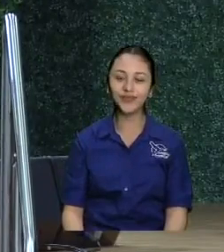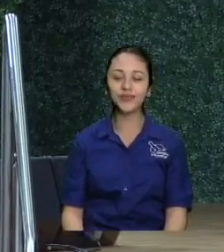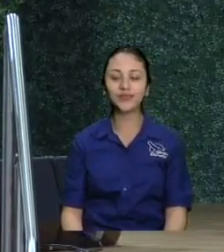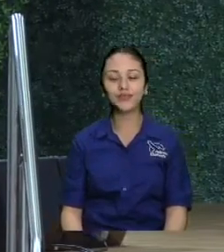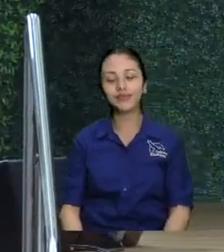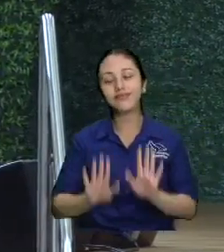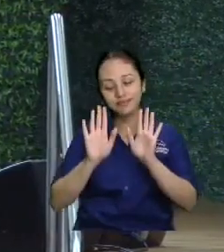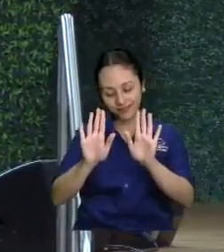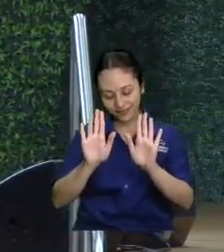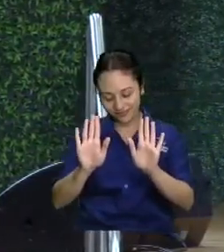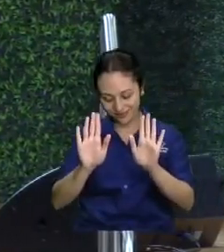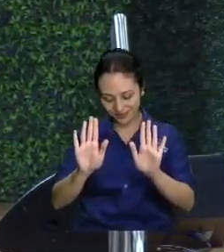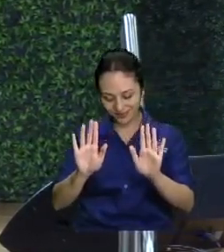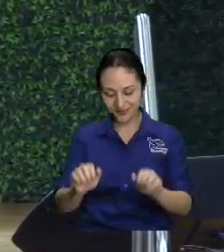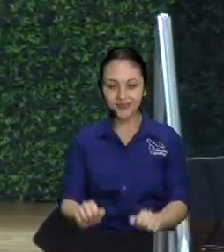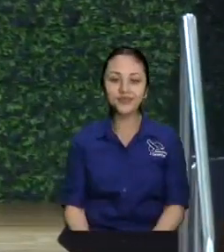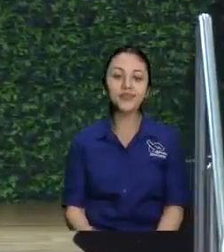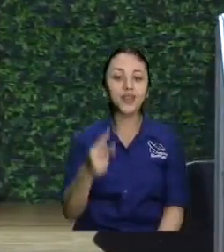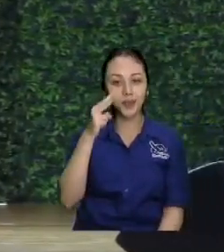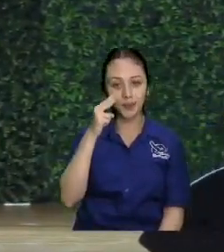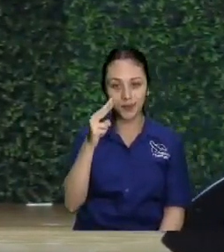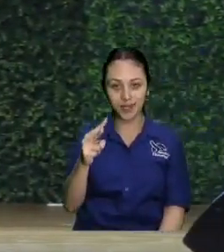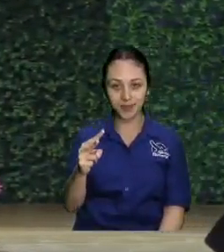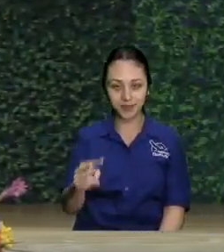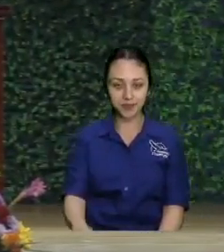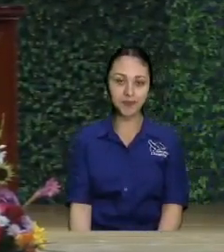Entonces, mire.